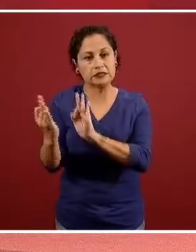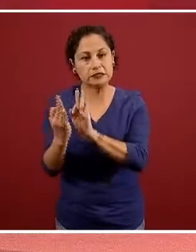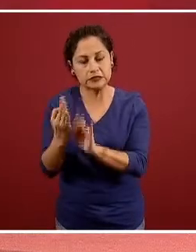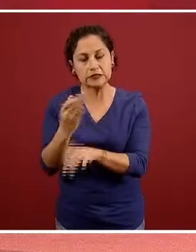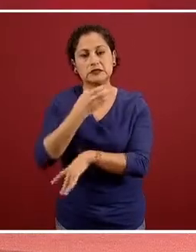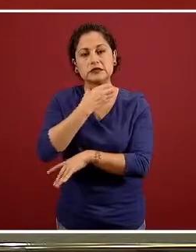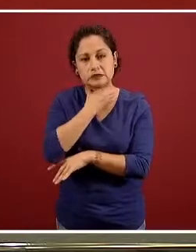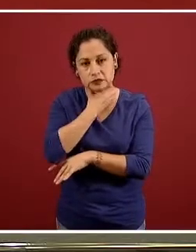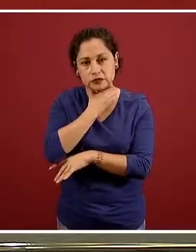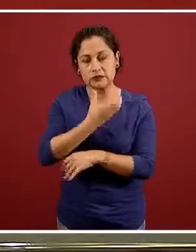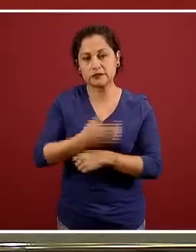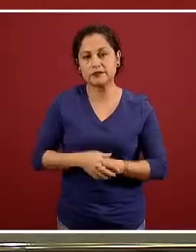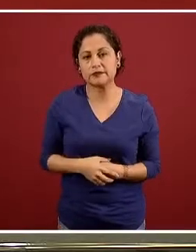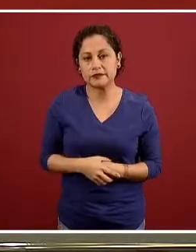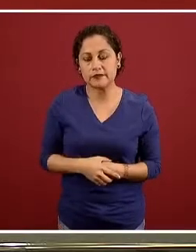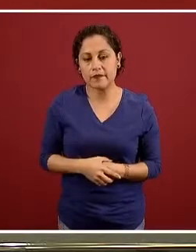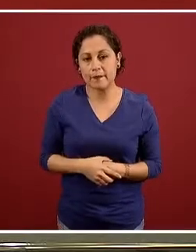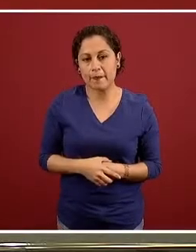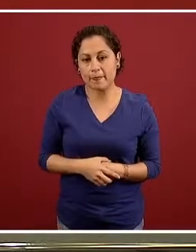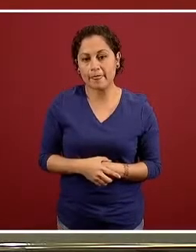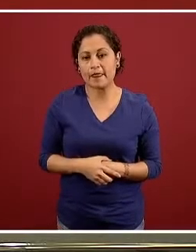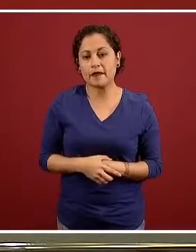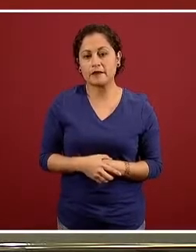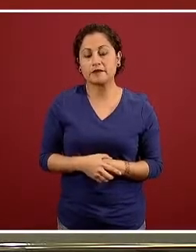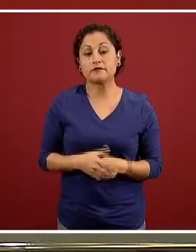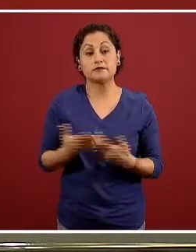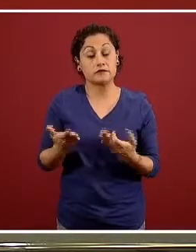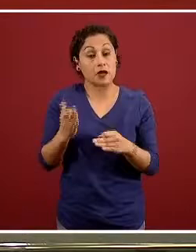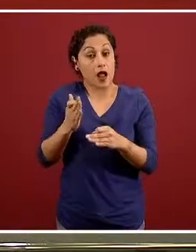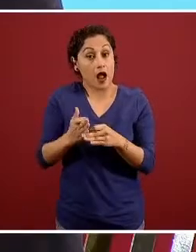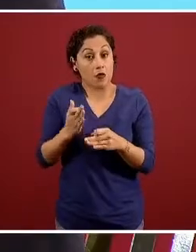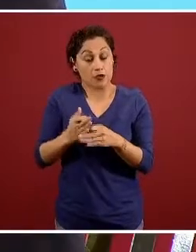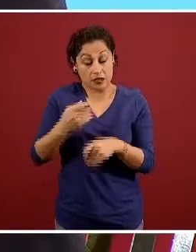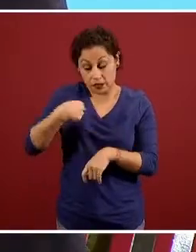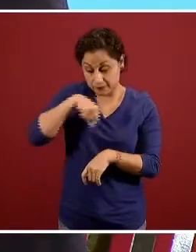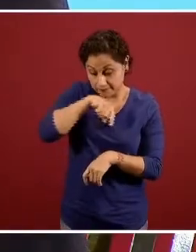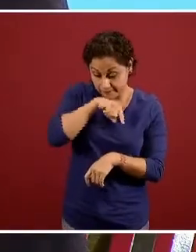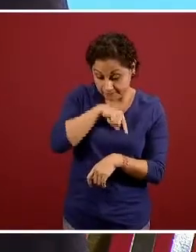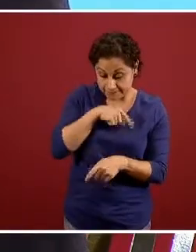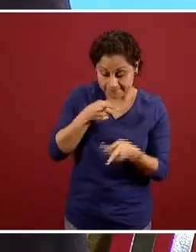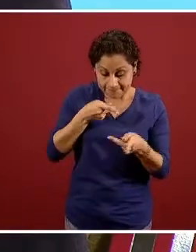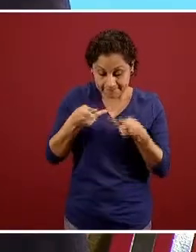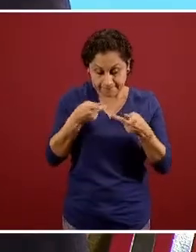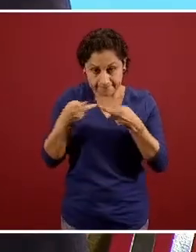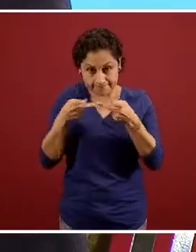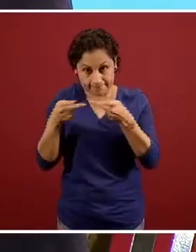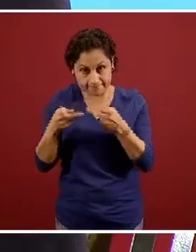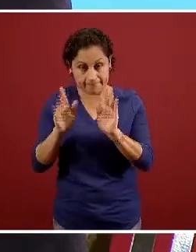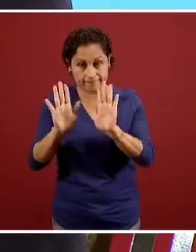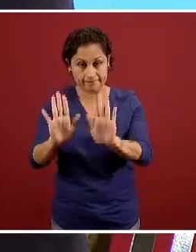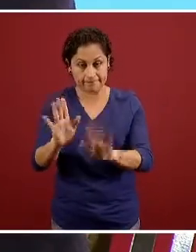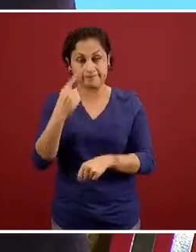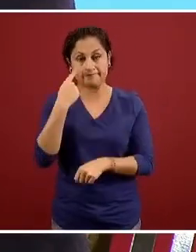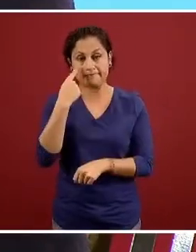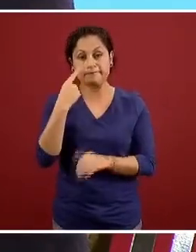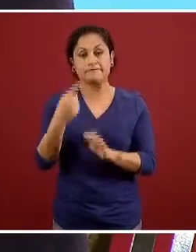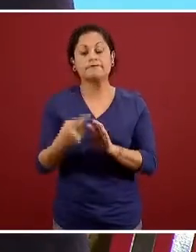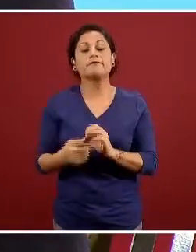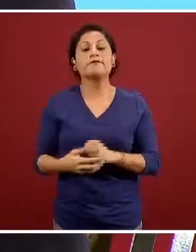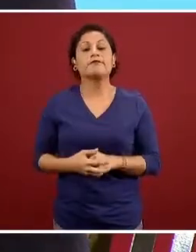del Valle de México, y el plan que hemos propuesto es el siguiente: utilizar las